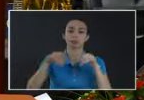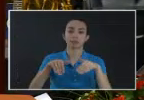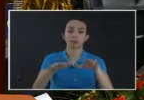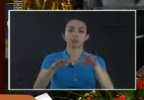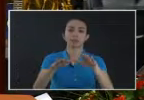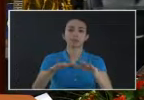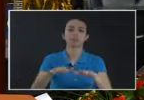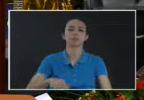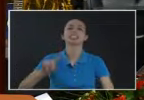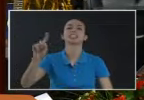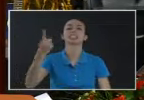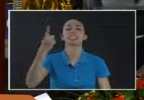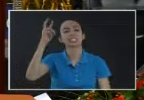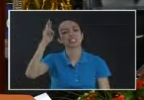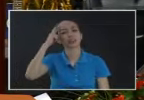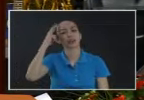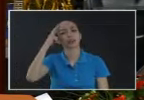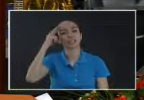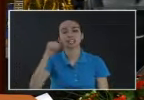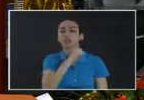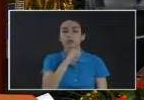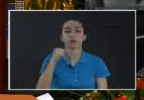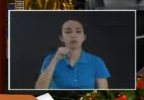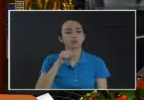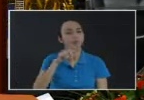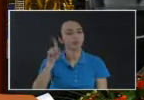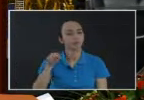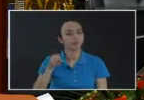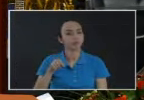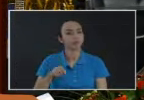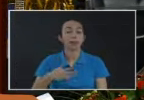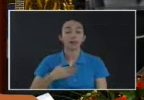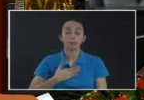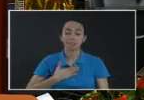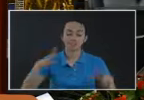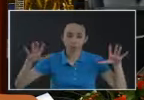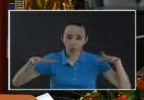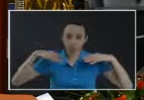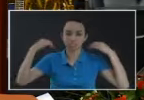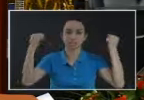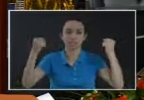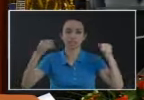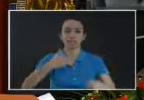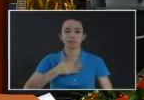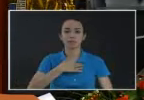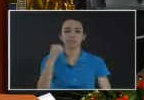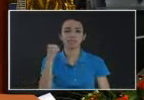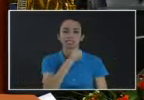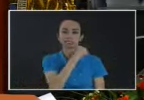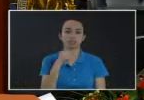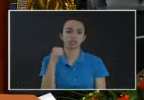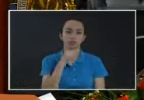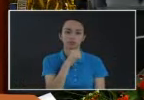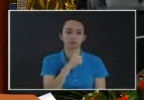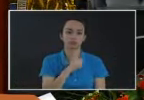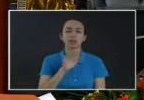ese corito. Mi fortaleza y mi canción. Pon atención a lo